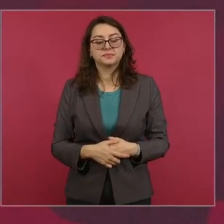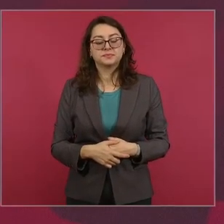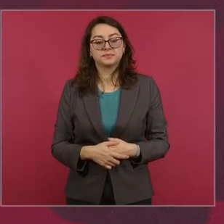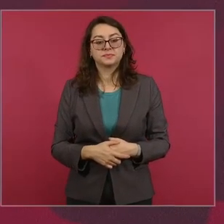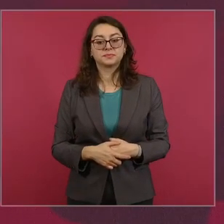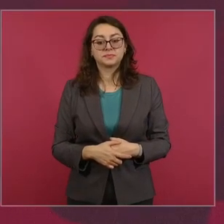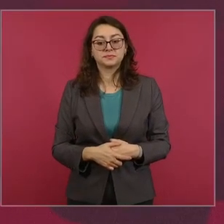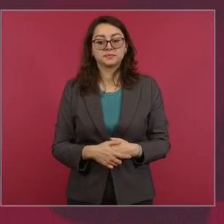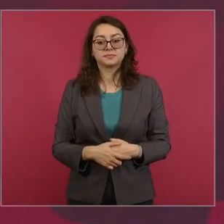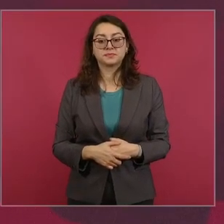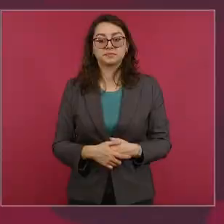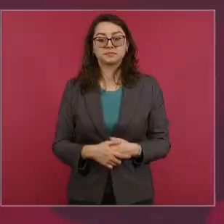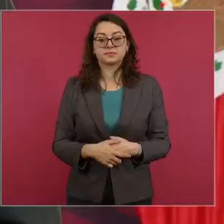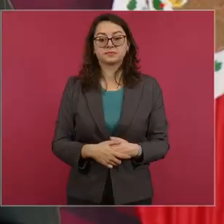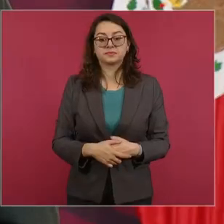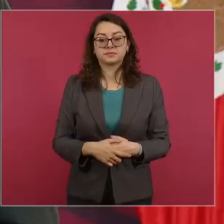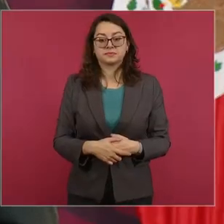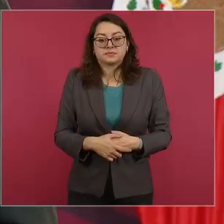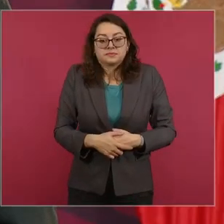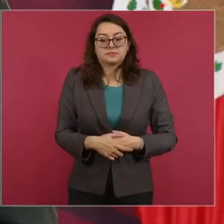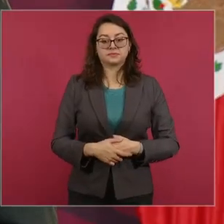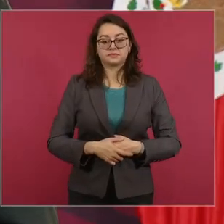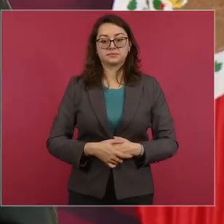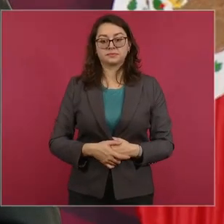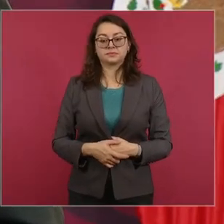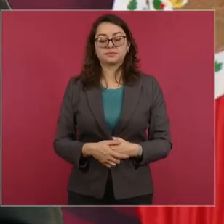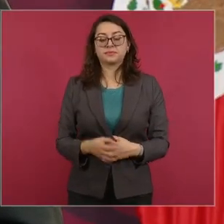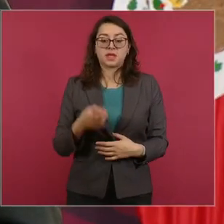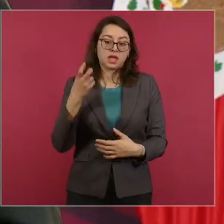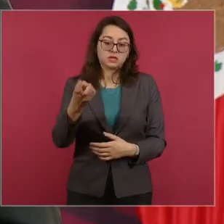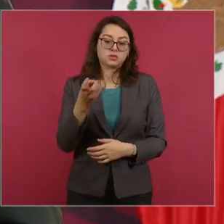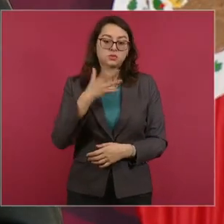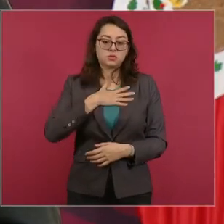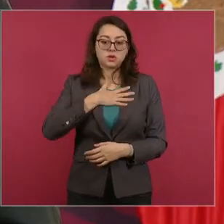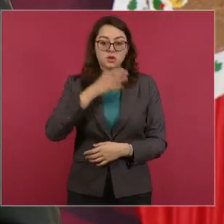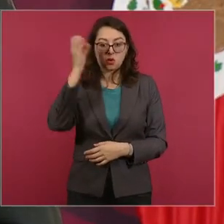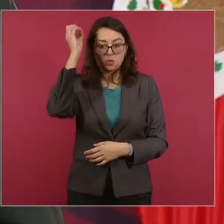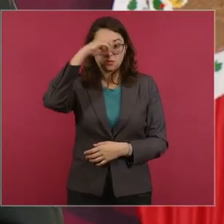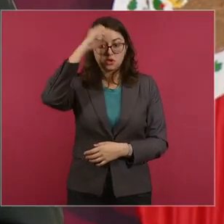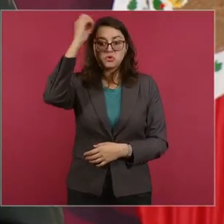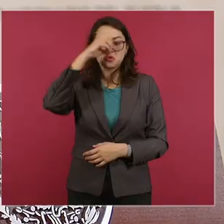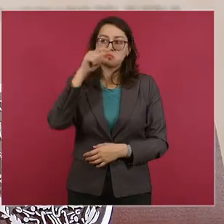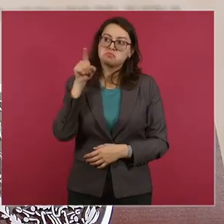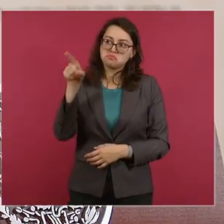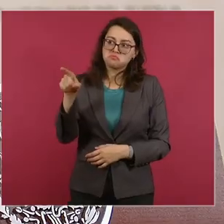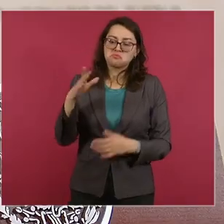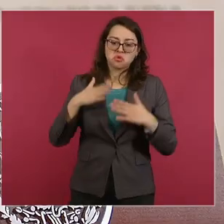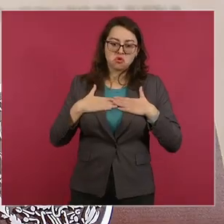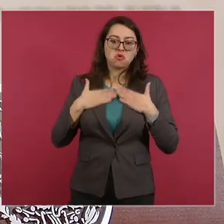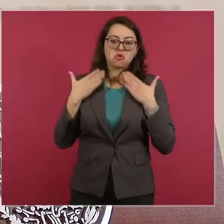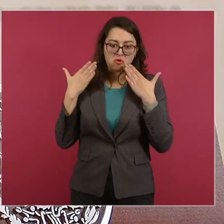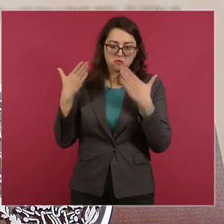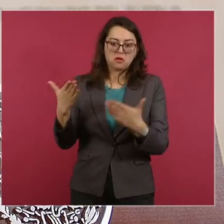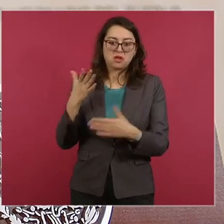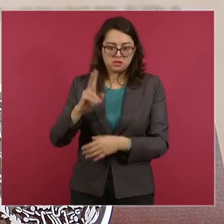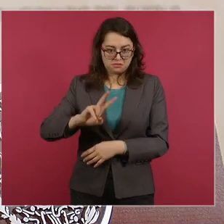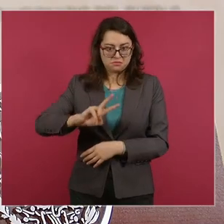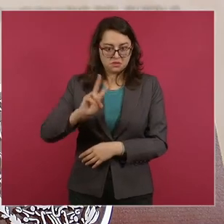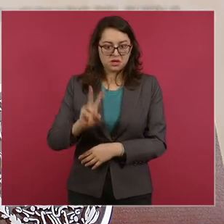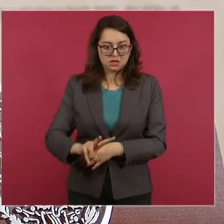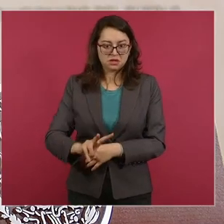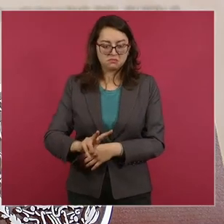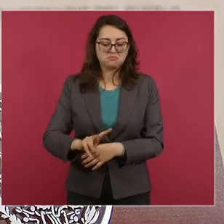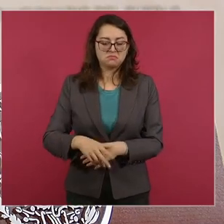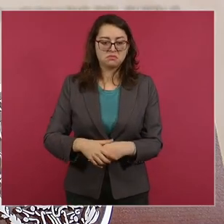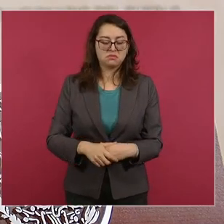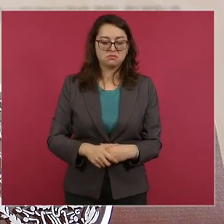entonces este este este es mi opinión yo también le tengo mucha confianza y